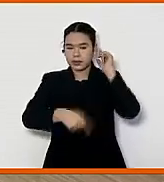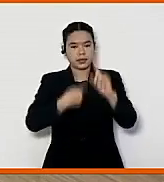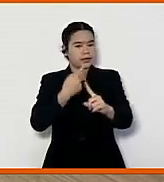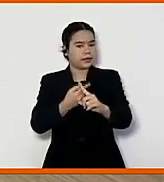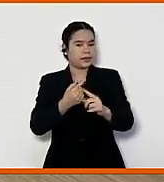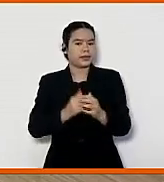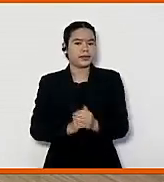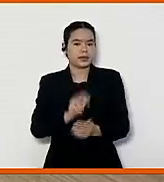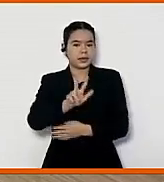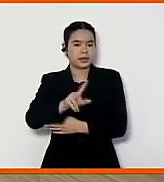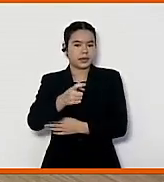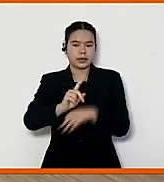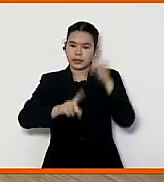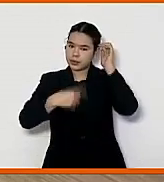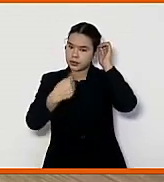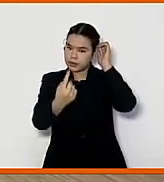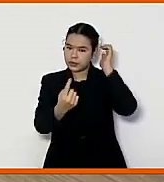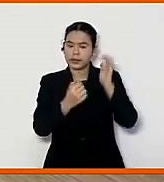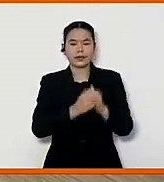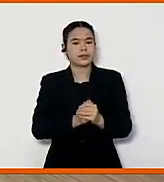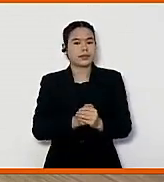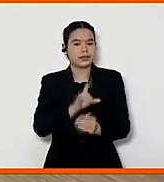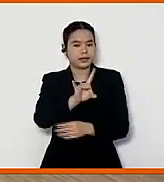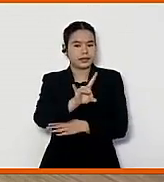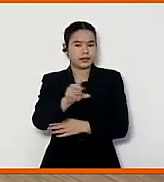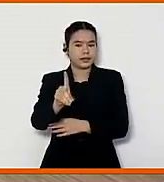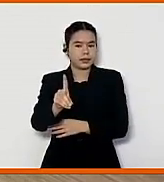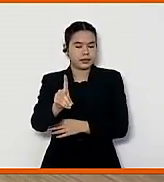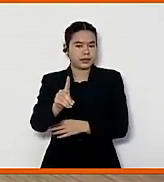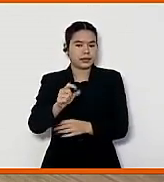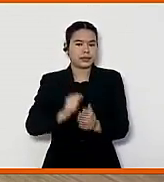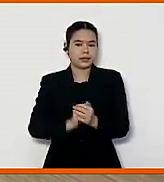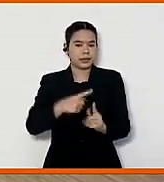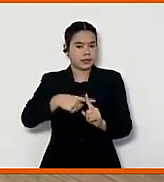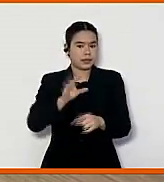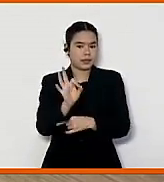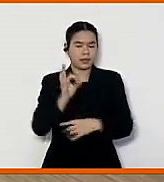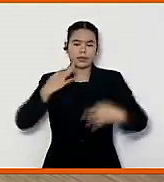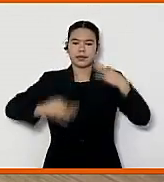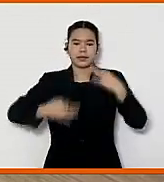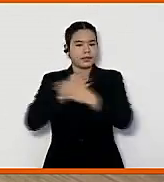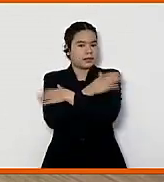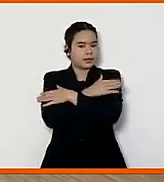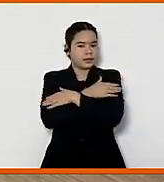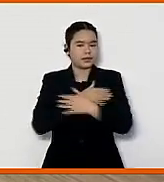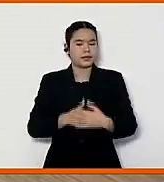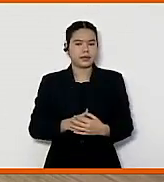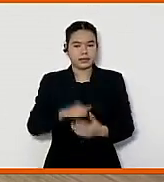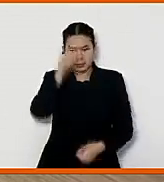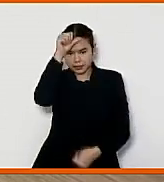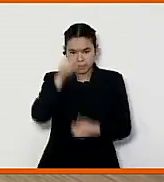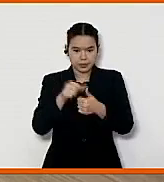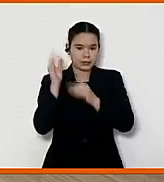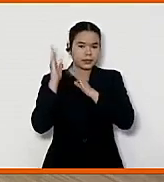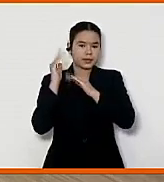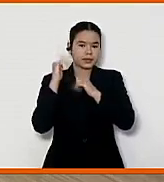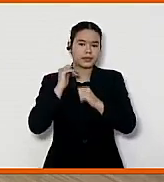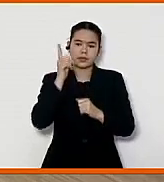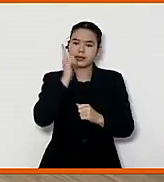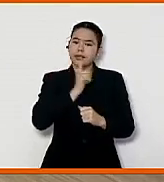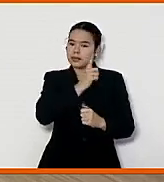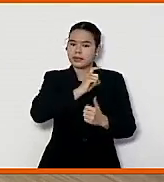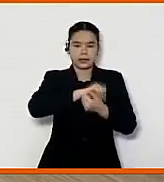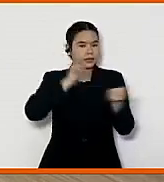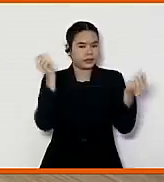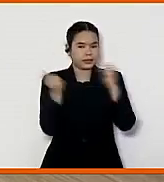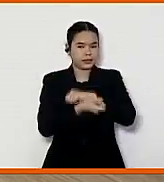Multi X, 3X. Para más 1, 81 más 9. Muchas felicidades. Y recuerda, llenos de esperanza,